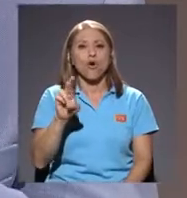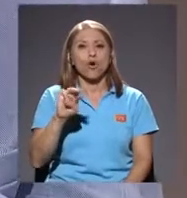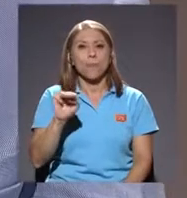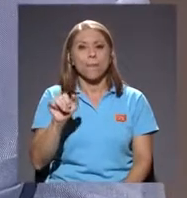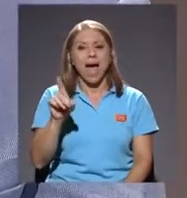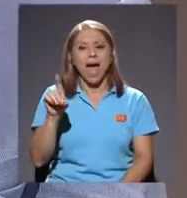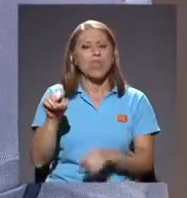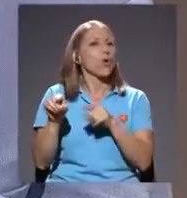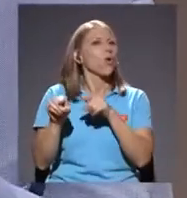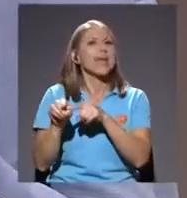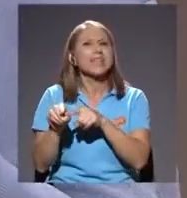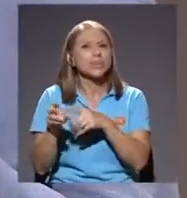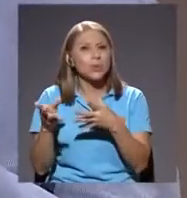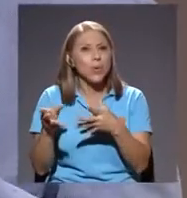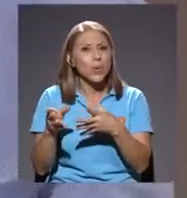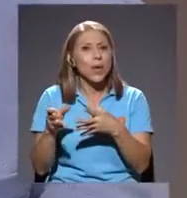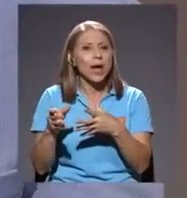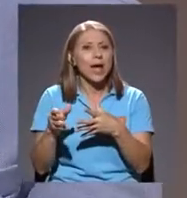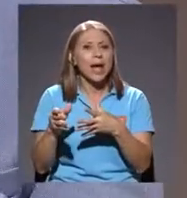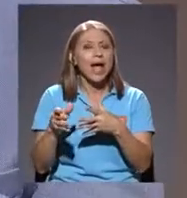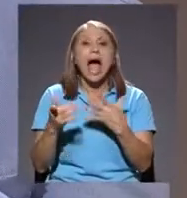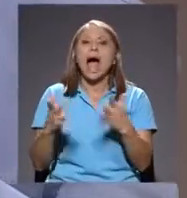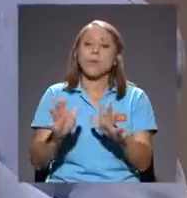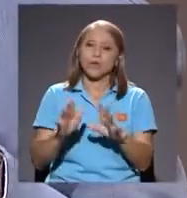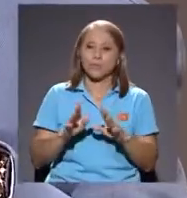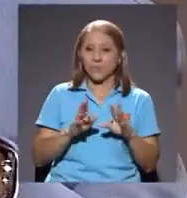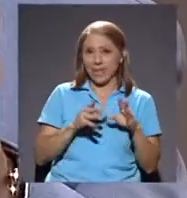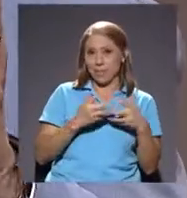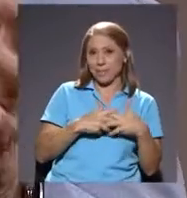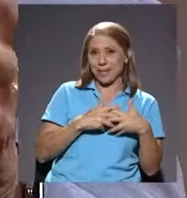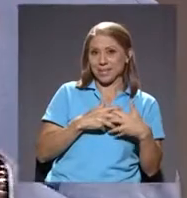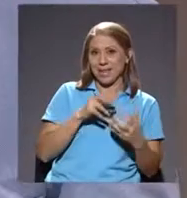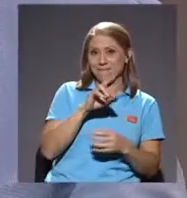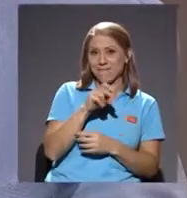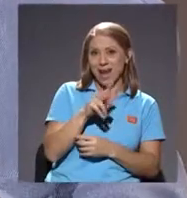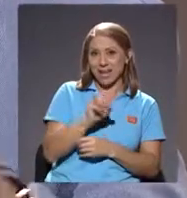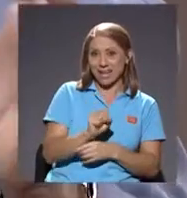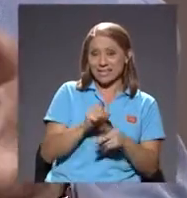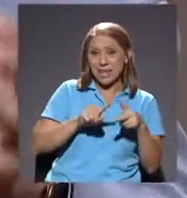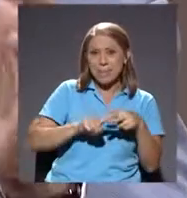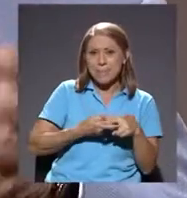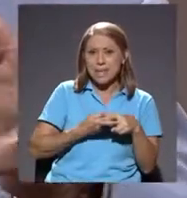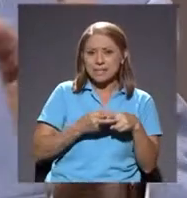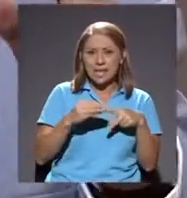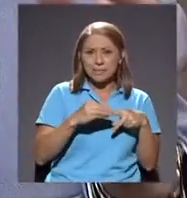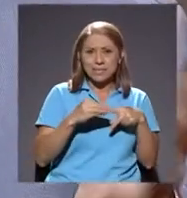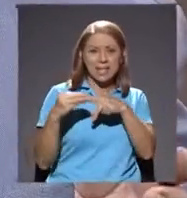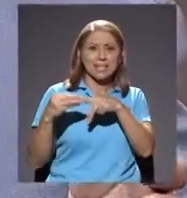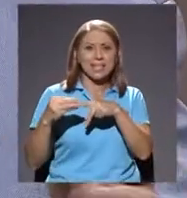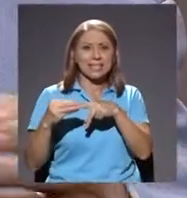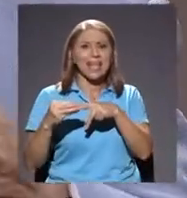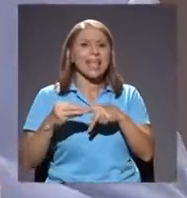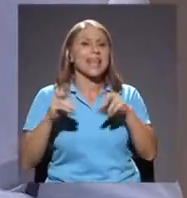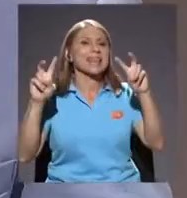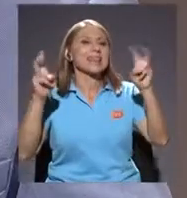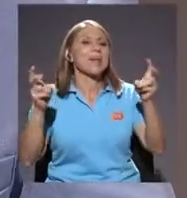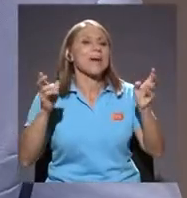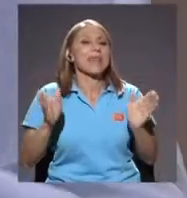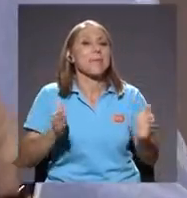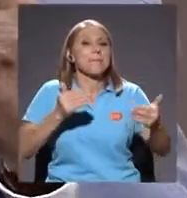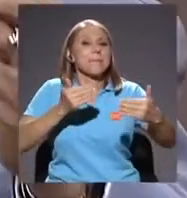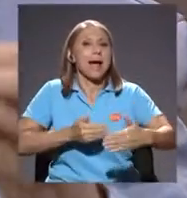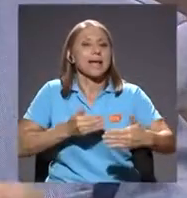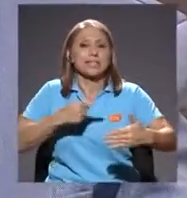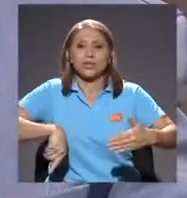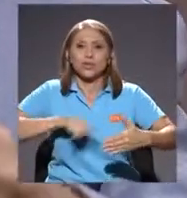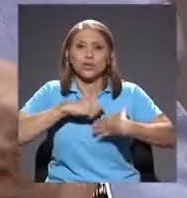perdón vargas entonces empieza a especializarse en el tema empaques atrás somos productores de cajas plegadizas para la industria